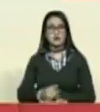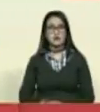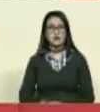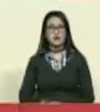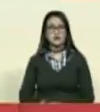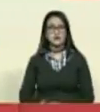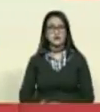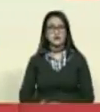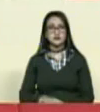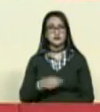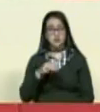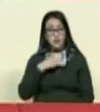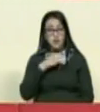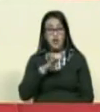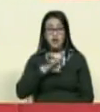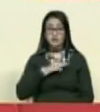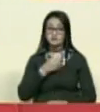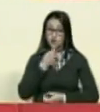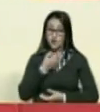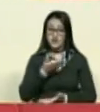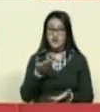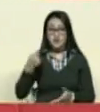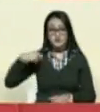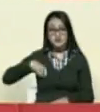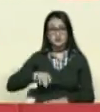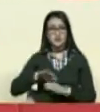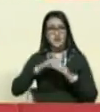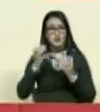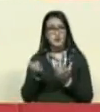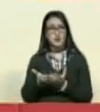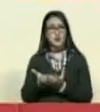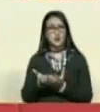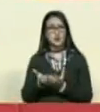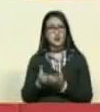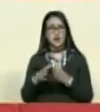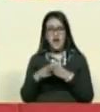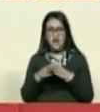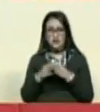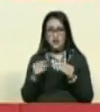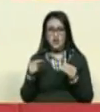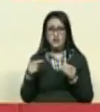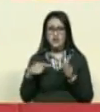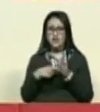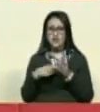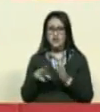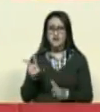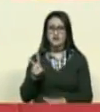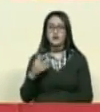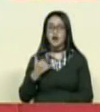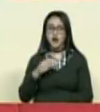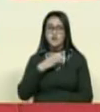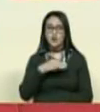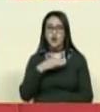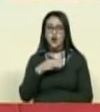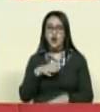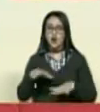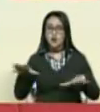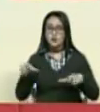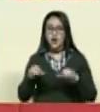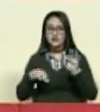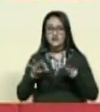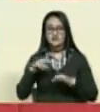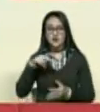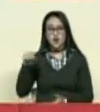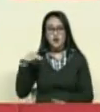por eso con esa moral le digo a los inversionistas del mundo, a los tenedores de la deuda venezolana, tengo moral para convocarlos el